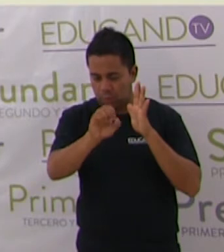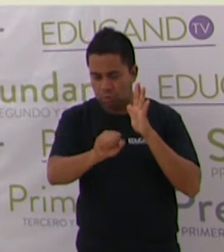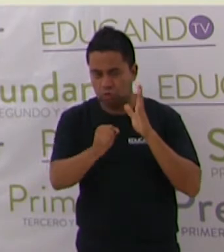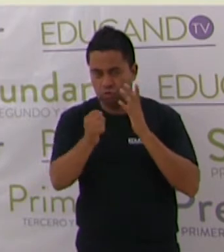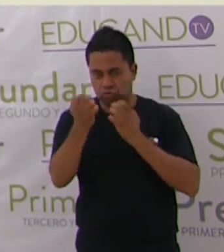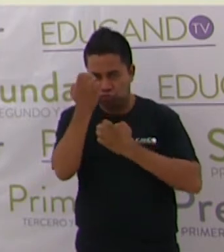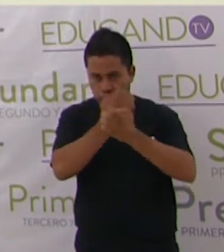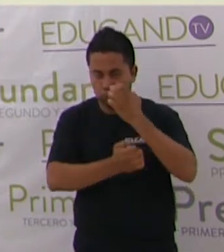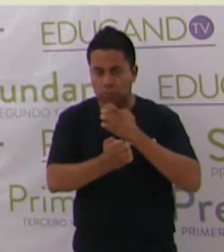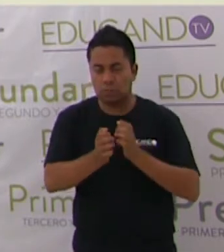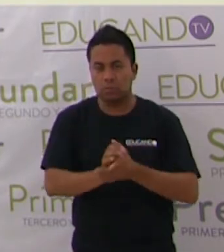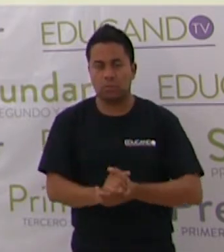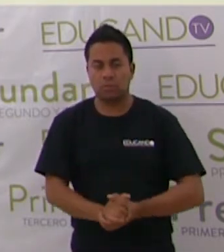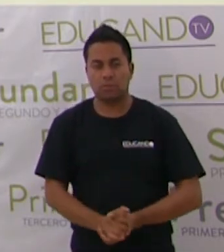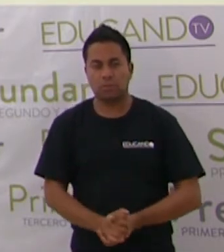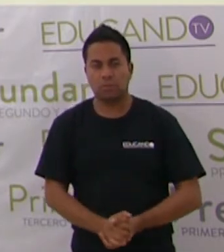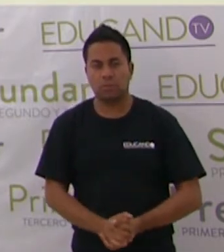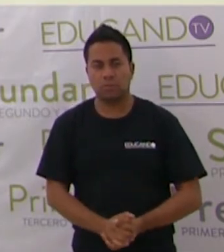Pero